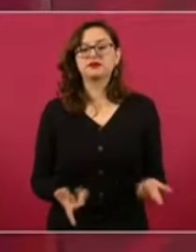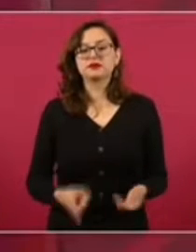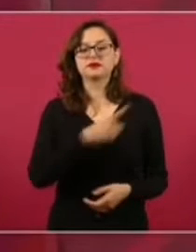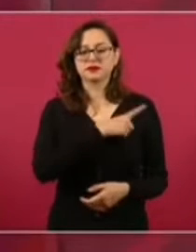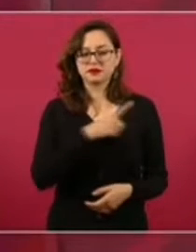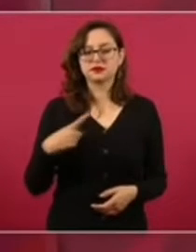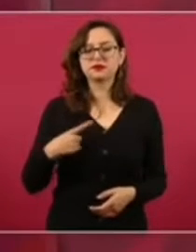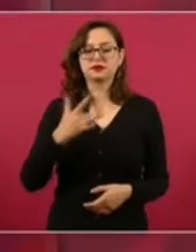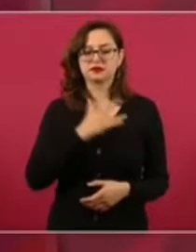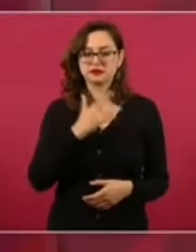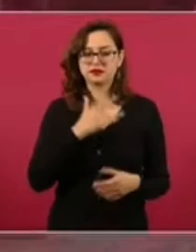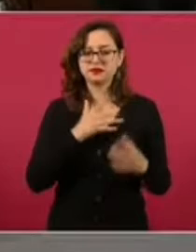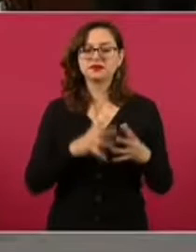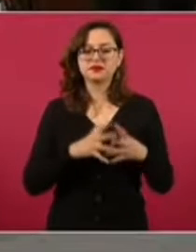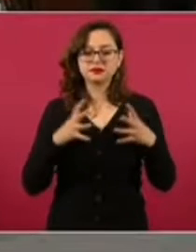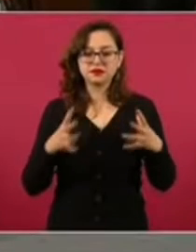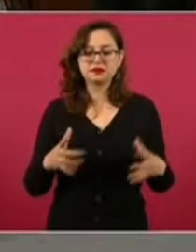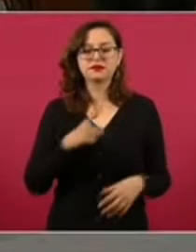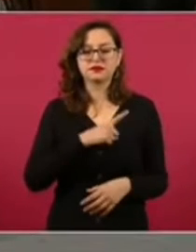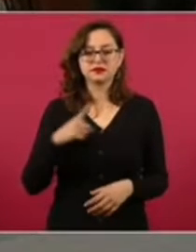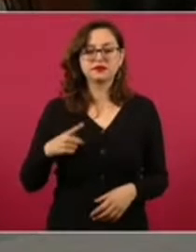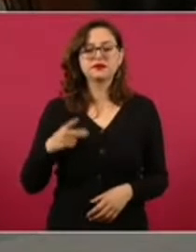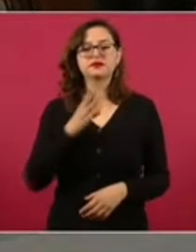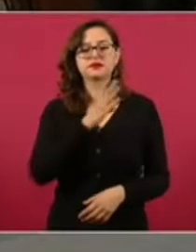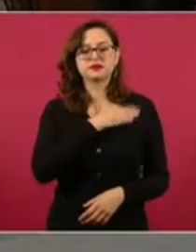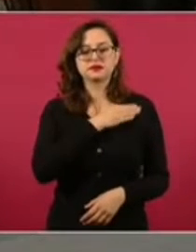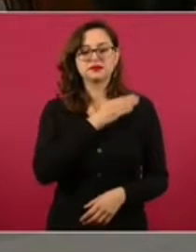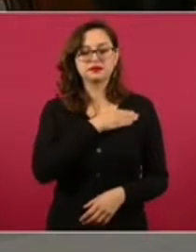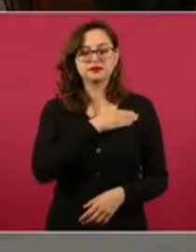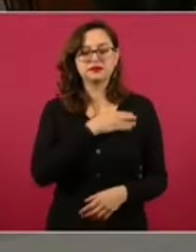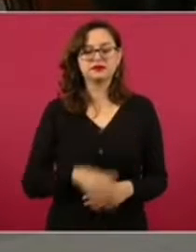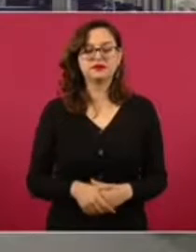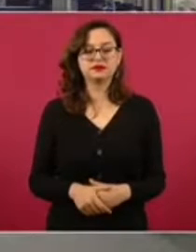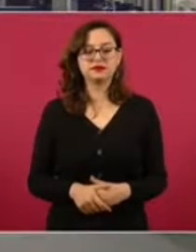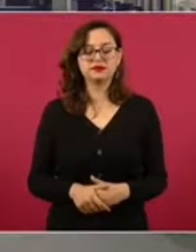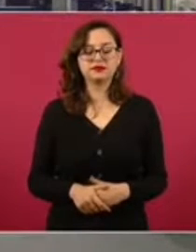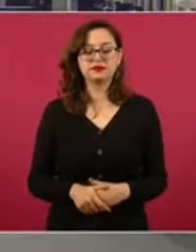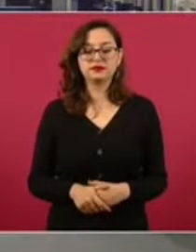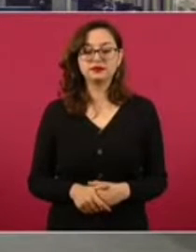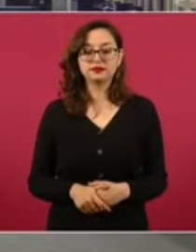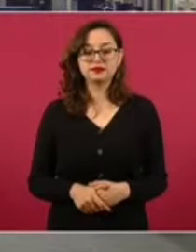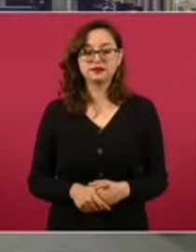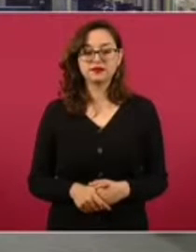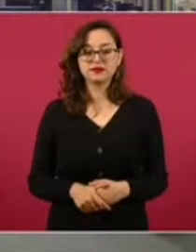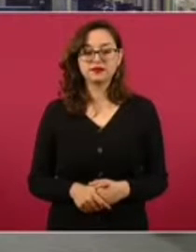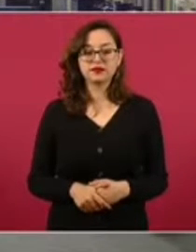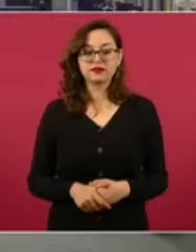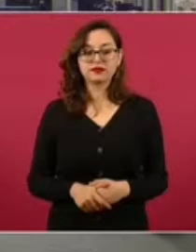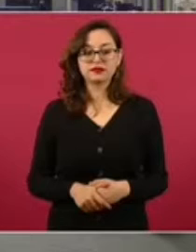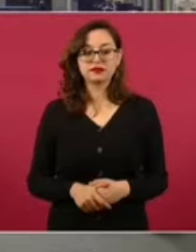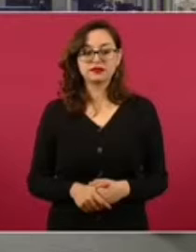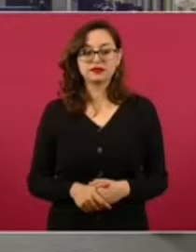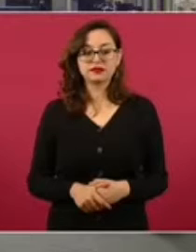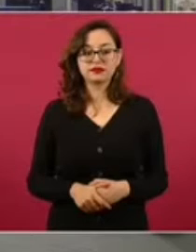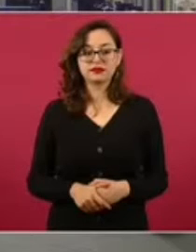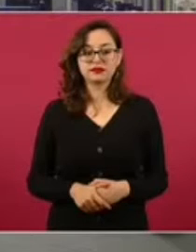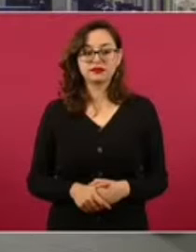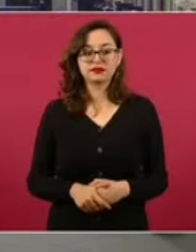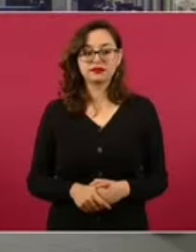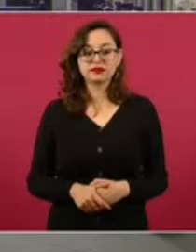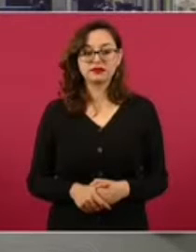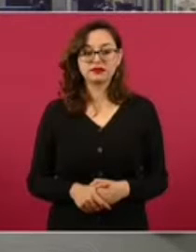generosos, hay que ser buenos. ¿Ratificaron la suspensión, presidente, a la Tren Maya?